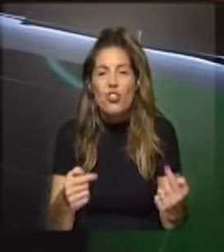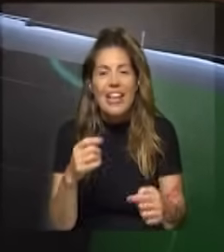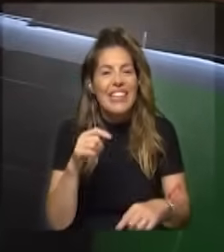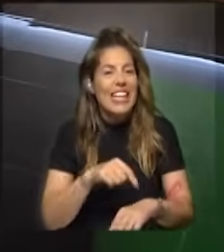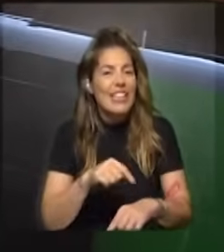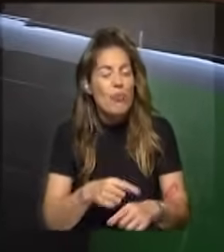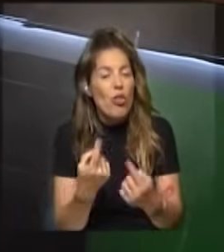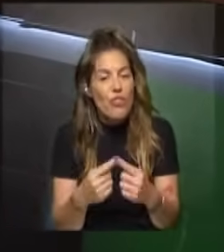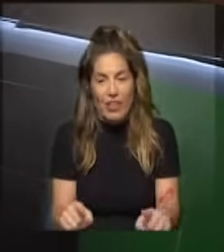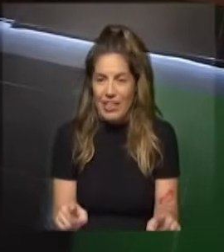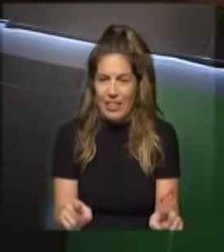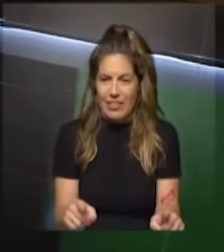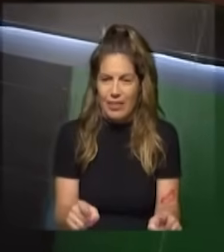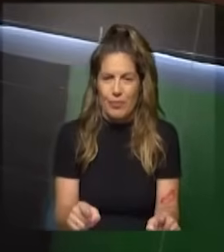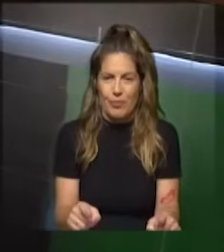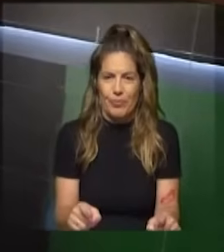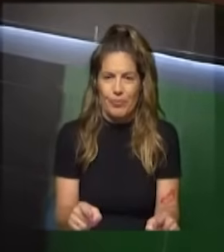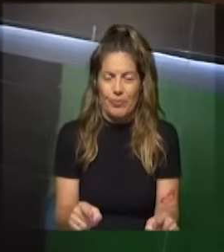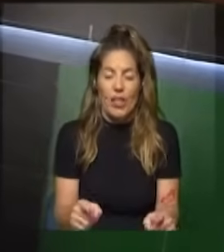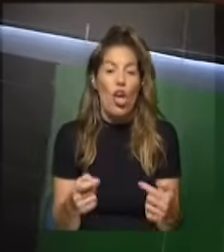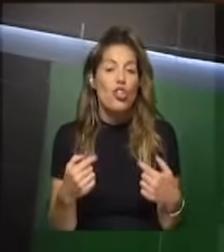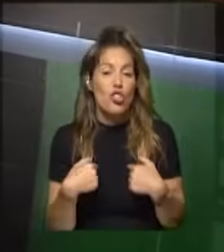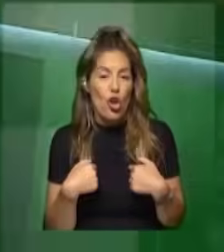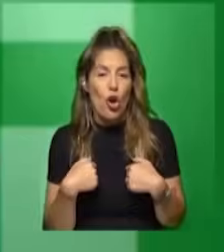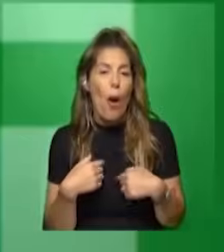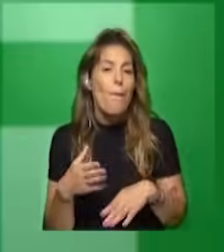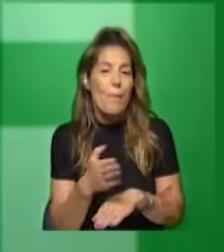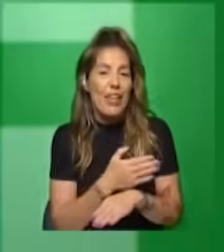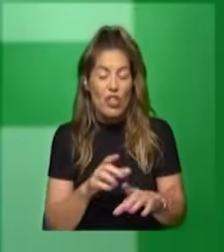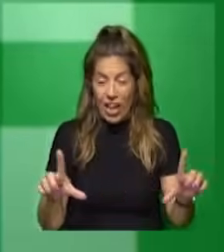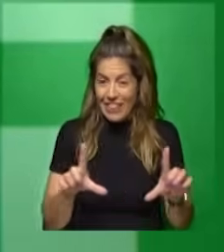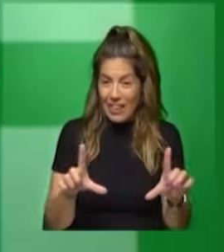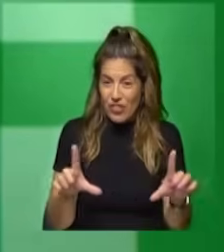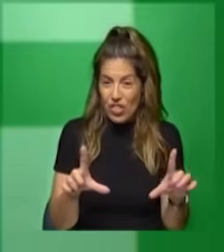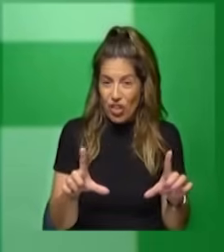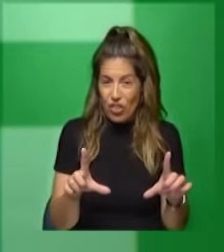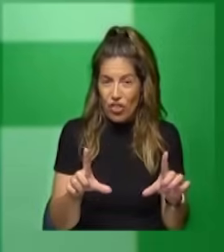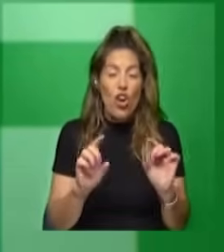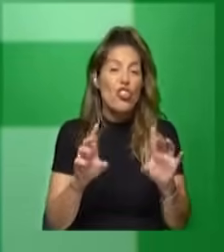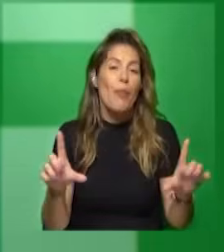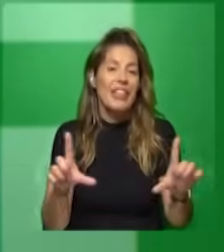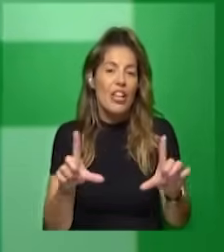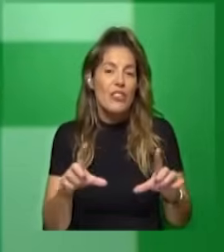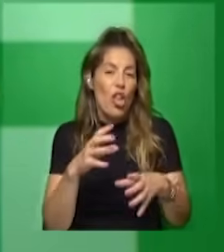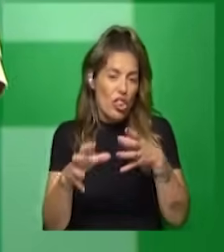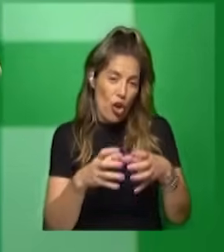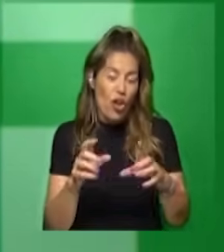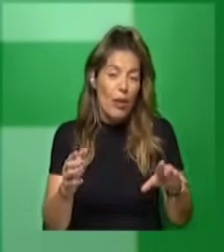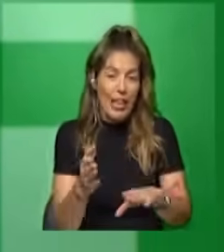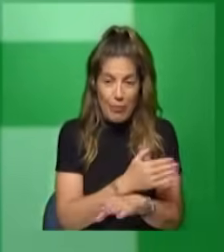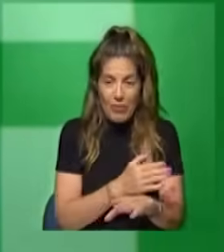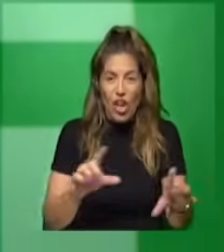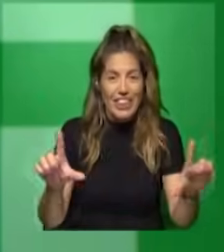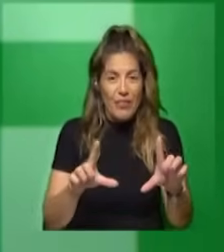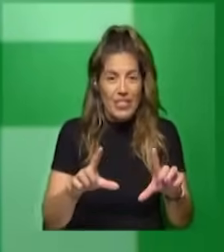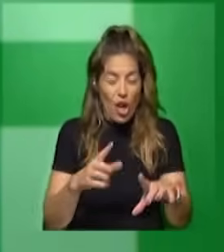tiempos diferentes. Yo soy previo a la televisión. No solo a la televisión colores, también soy previo a la